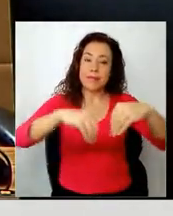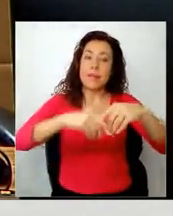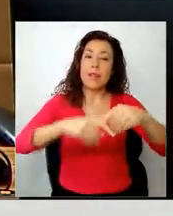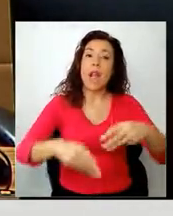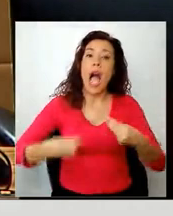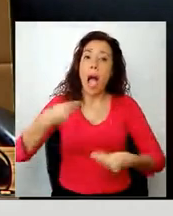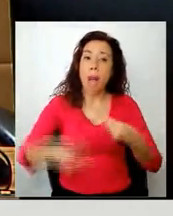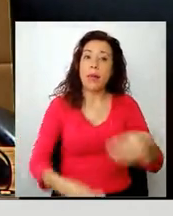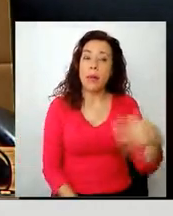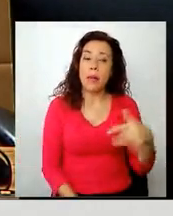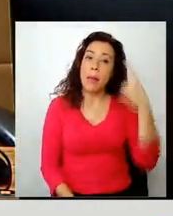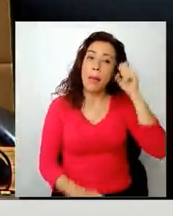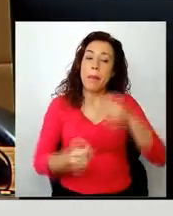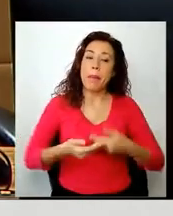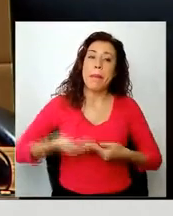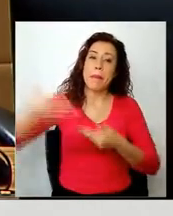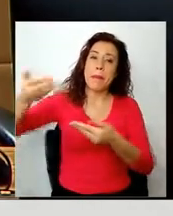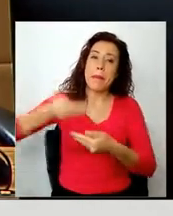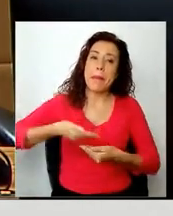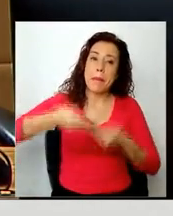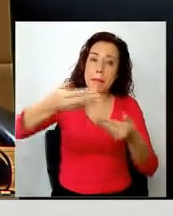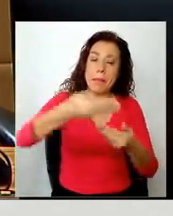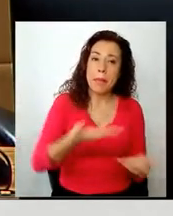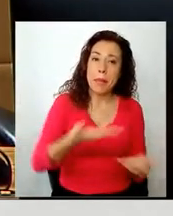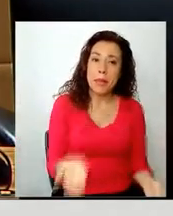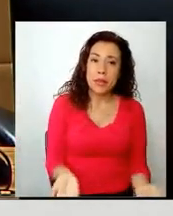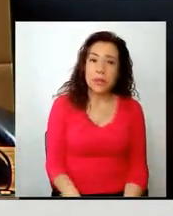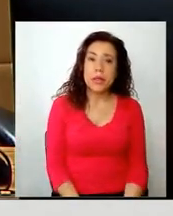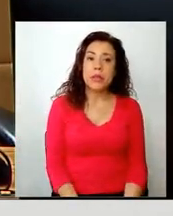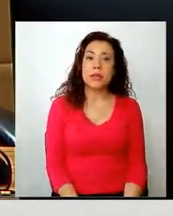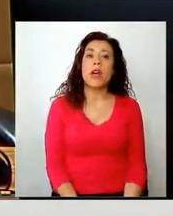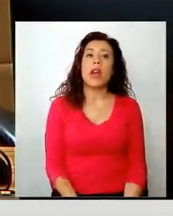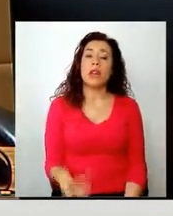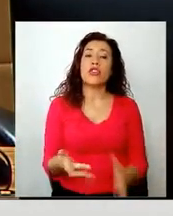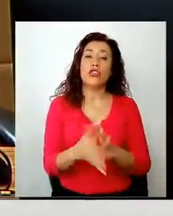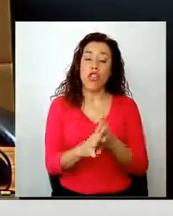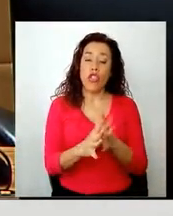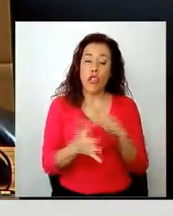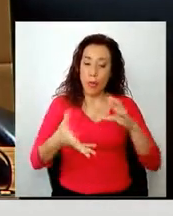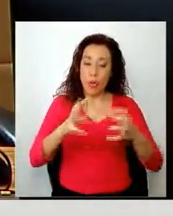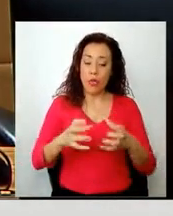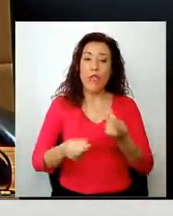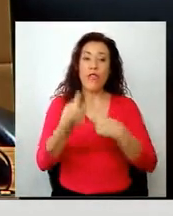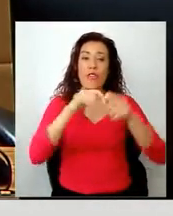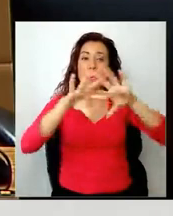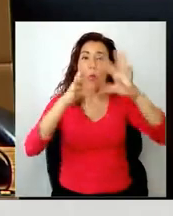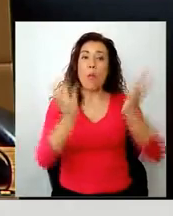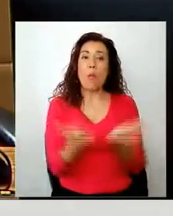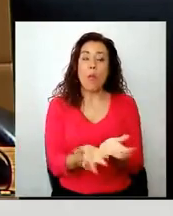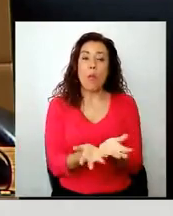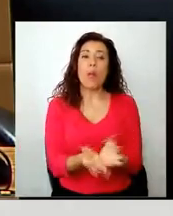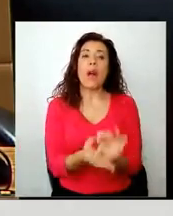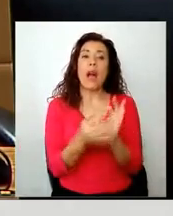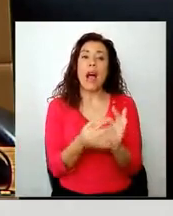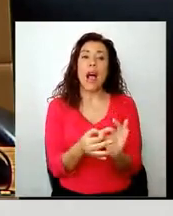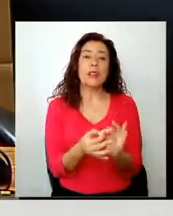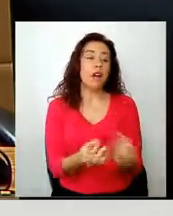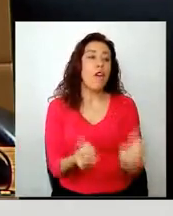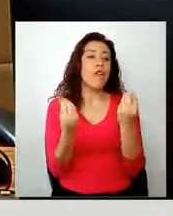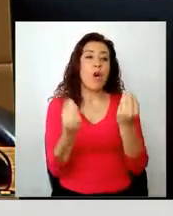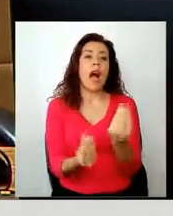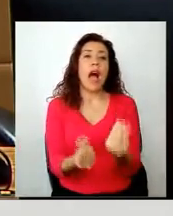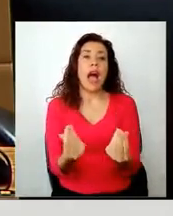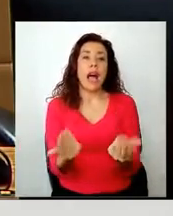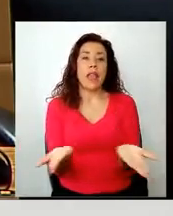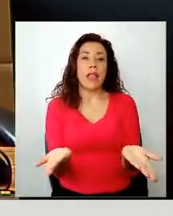de exportación y bien sabemos que nuestros productos son comercializados en todo el mundo Gracias a su inigualable calidad sin